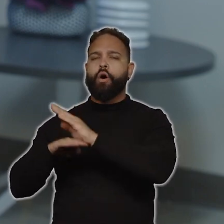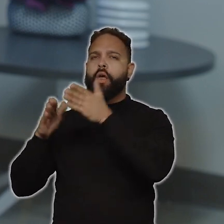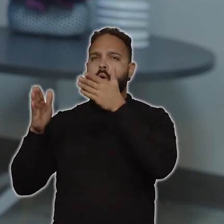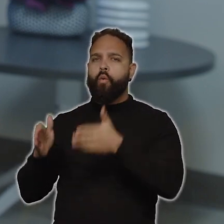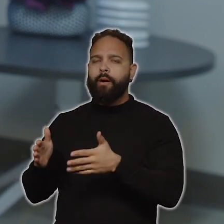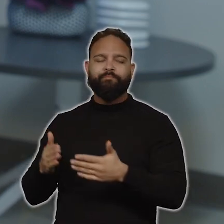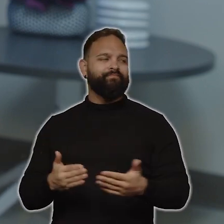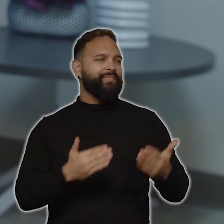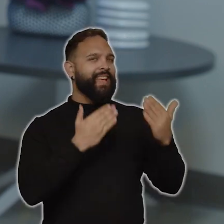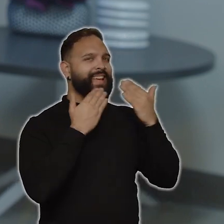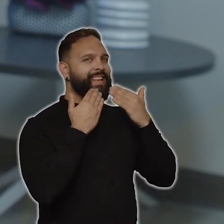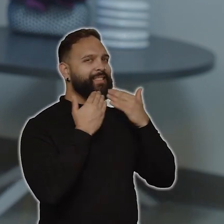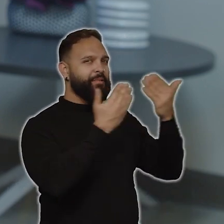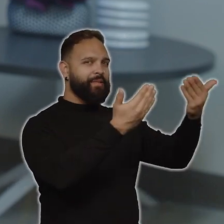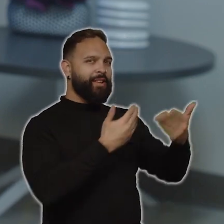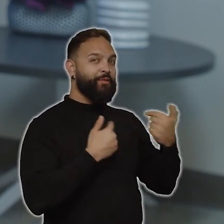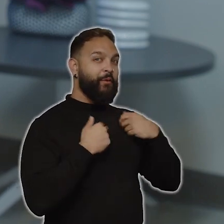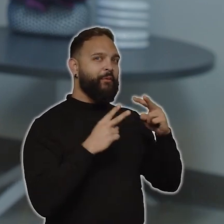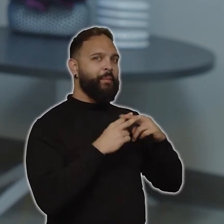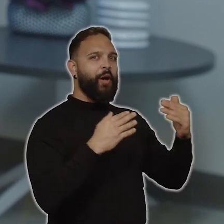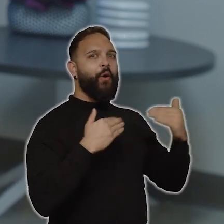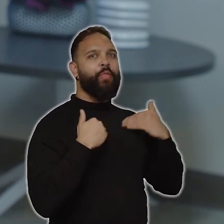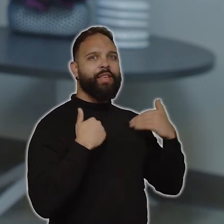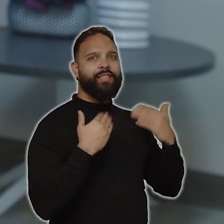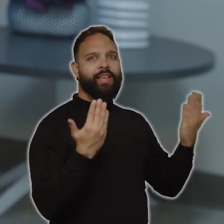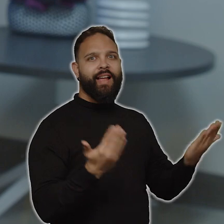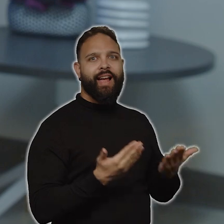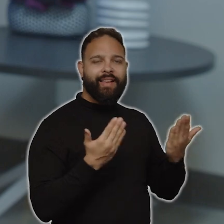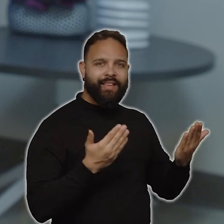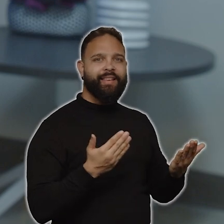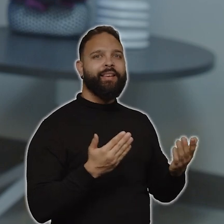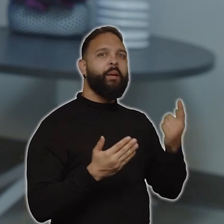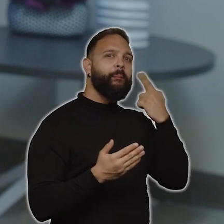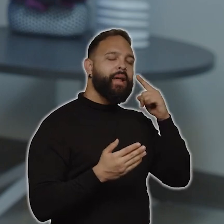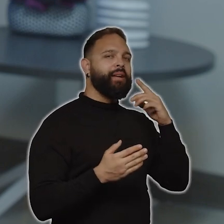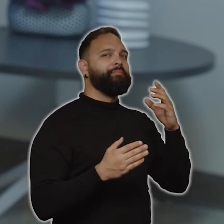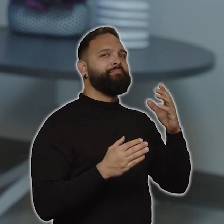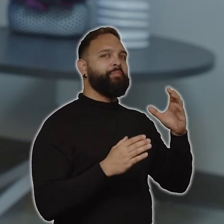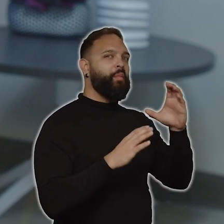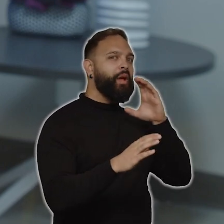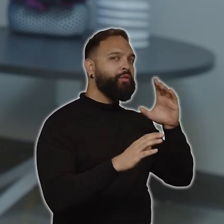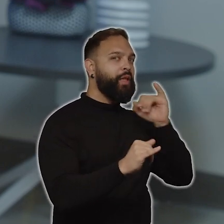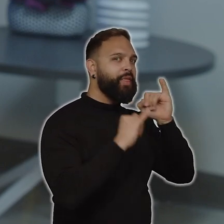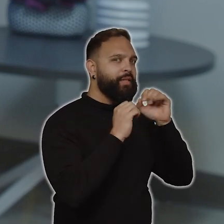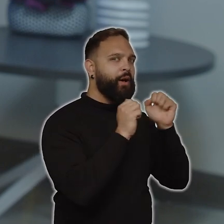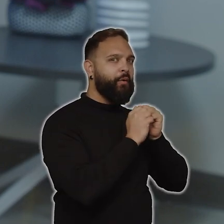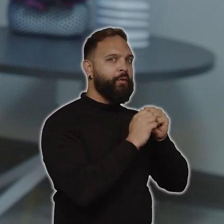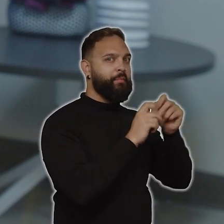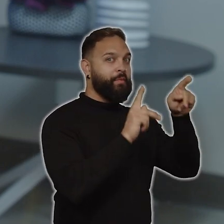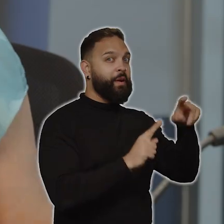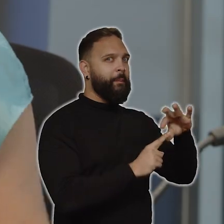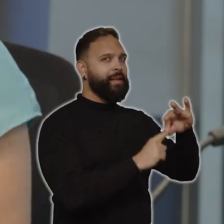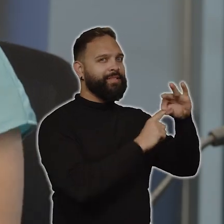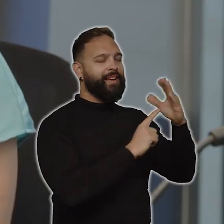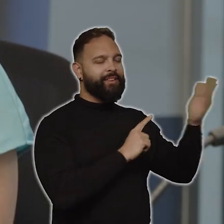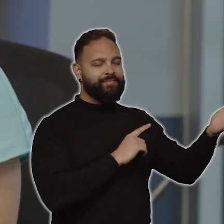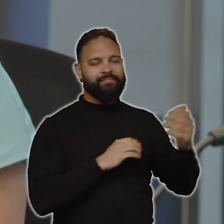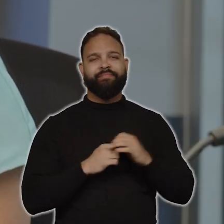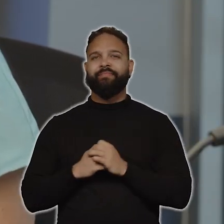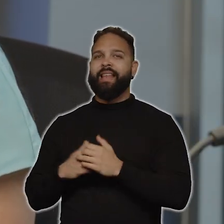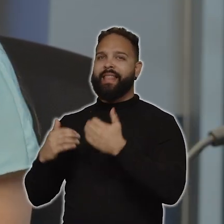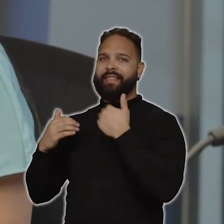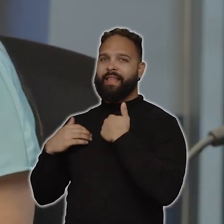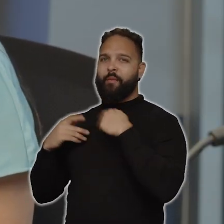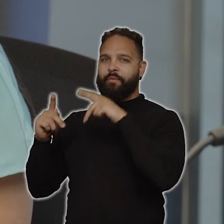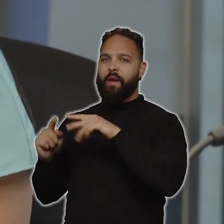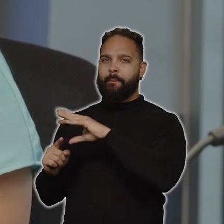Ay, muchas gracias, Tatiana. Yo estoy bien contenta de estar aquí y tener esta conversación con nuestro invitado especial. Y precisamente de